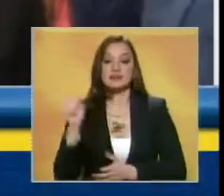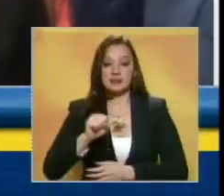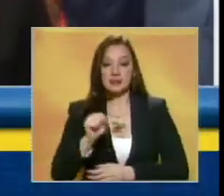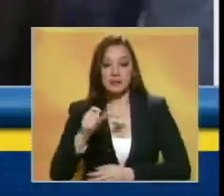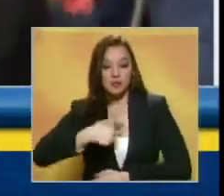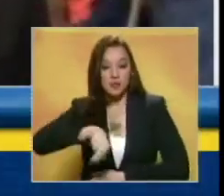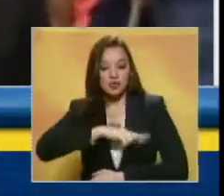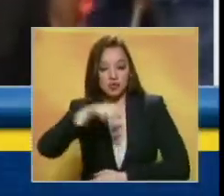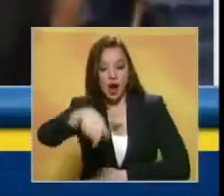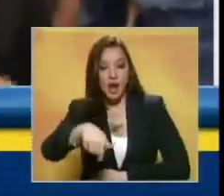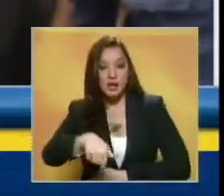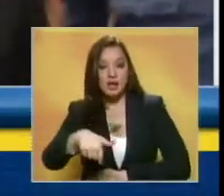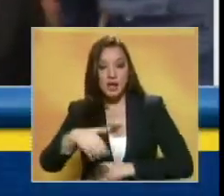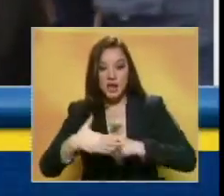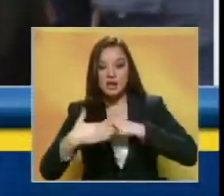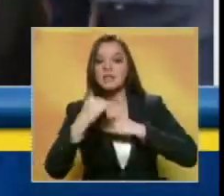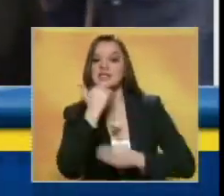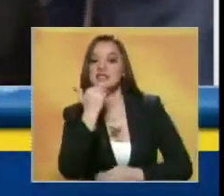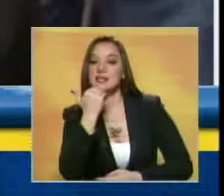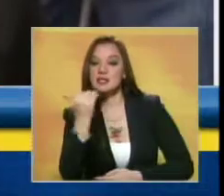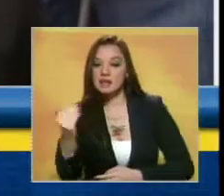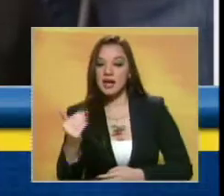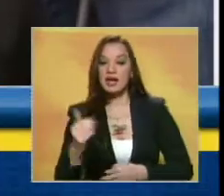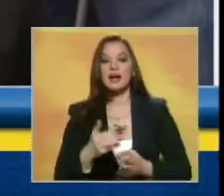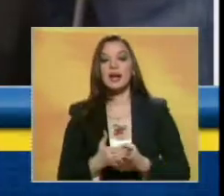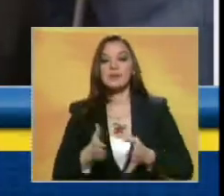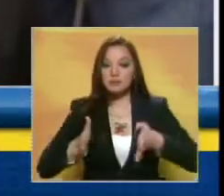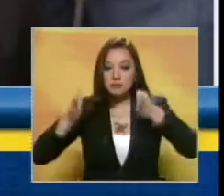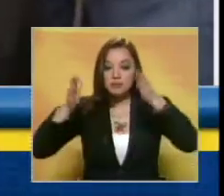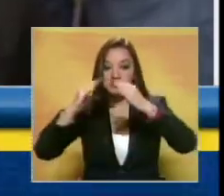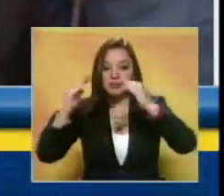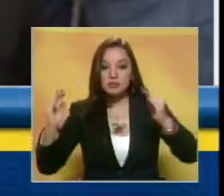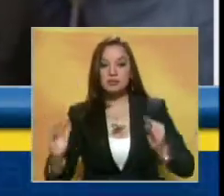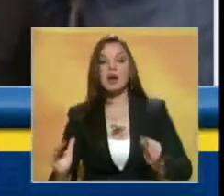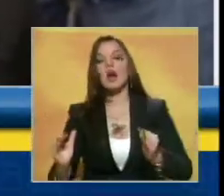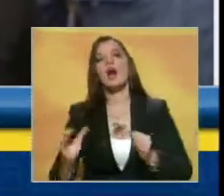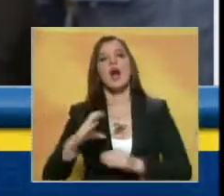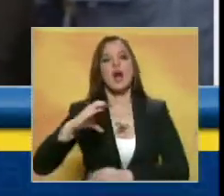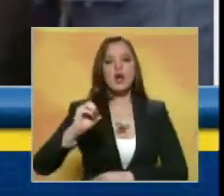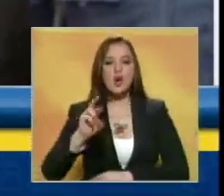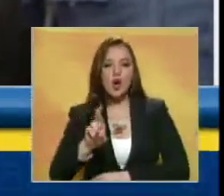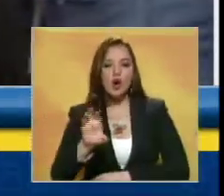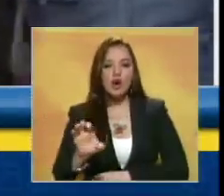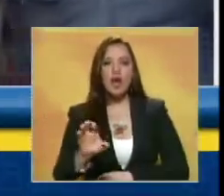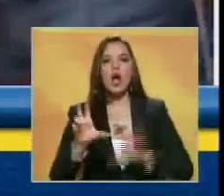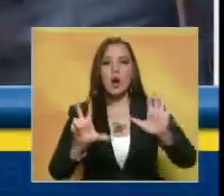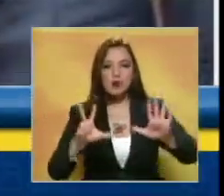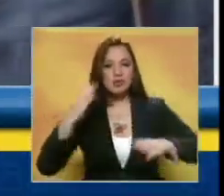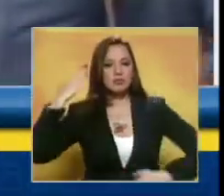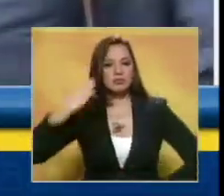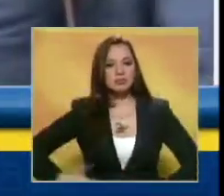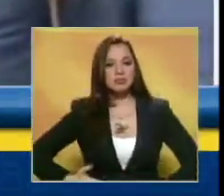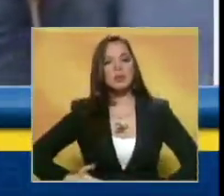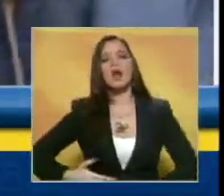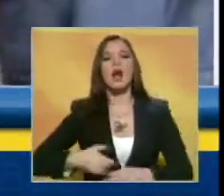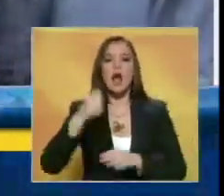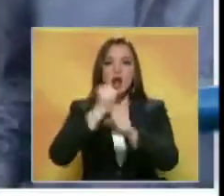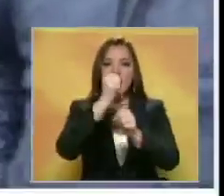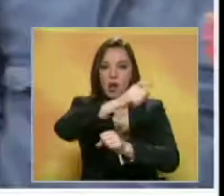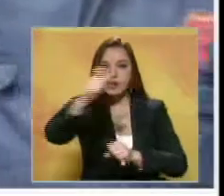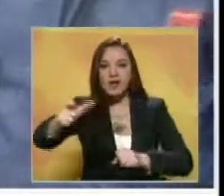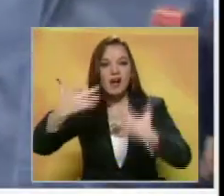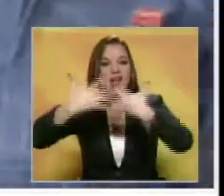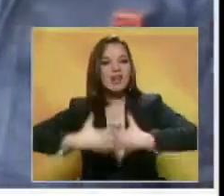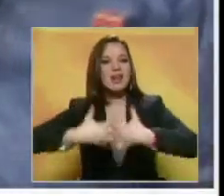nos encontramos en la adyacencia del destacamento ubicado en el Core 8 en Puerto Ordaz, donde los trabajadores de